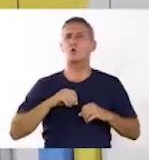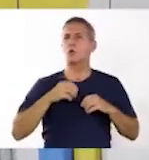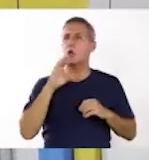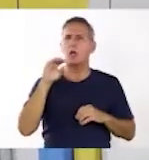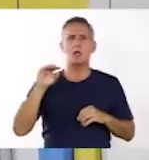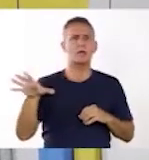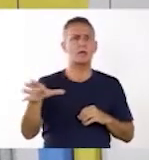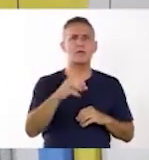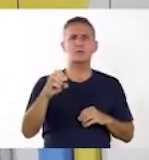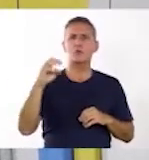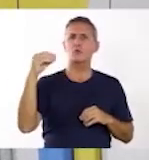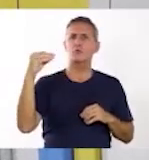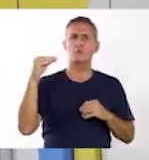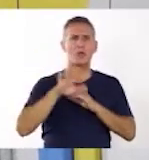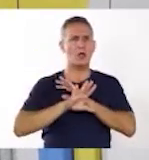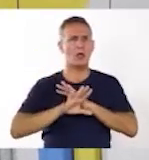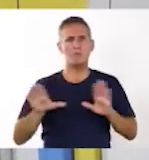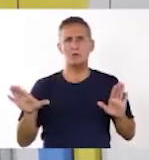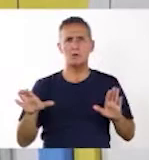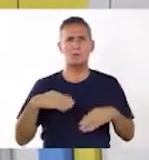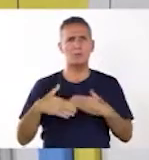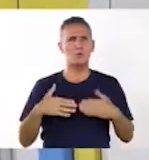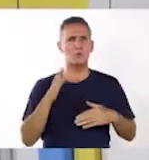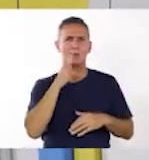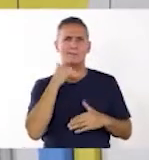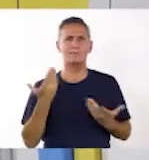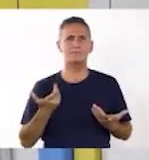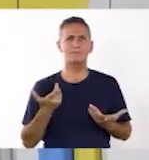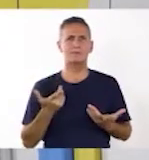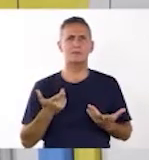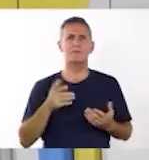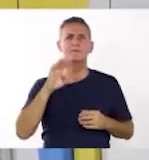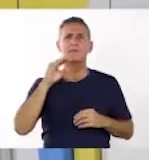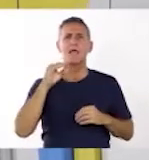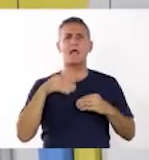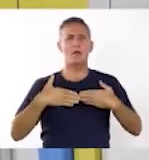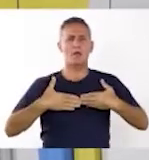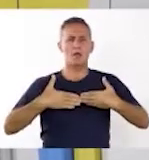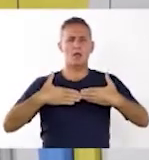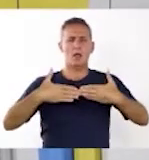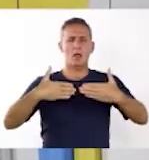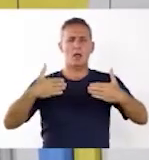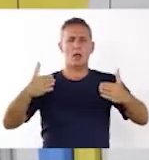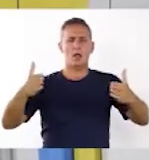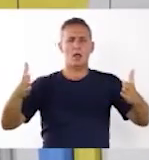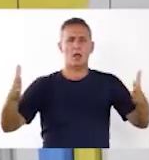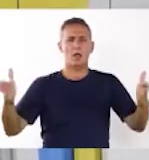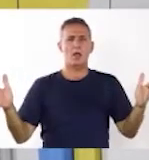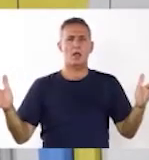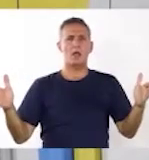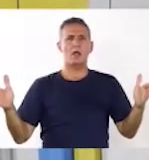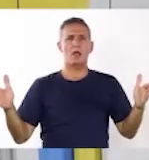mal. Dejo hablar a todos sin restricción y abro de par en par las puertas a